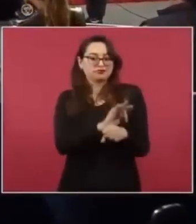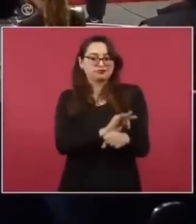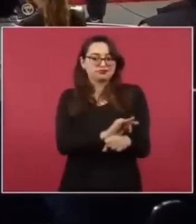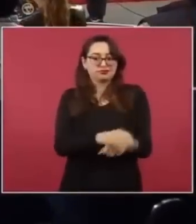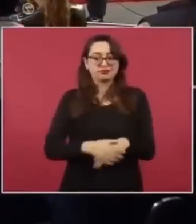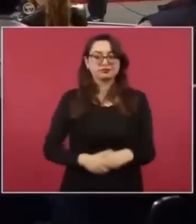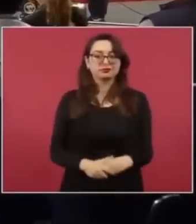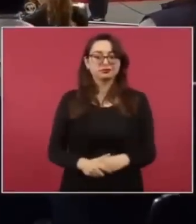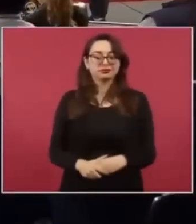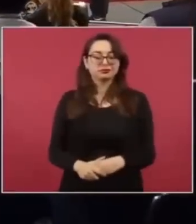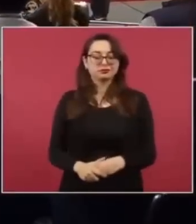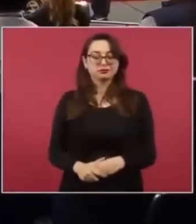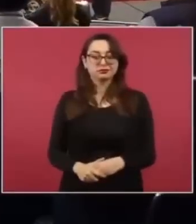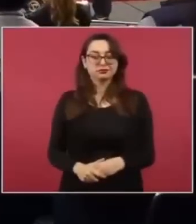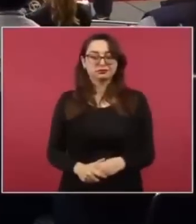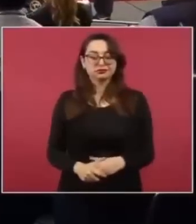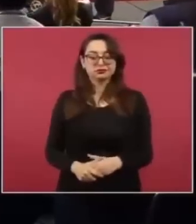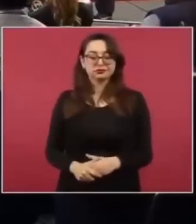dar fe